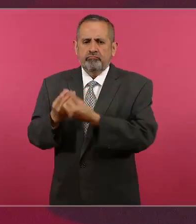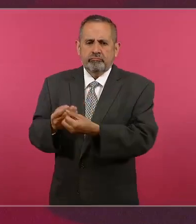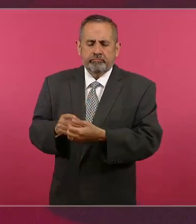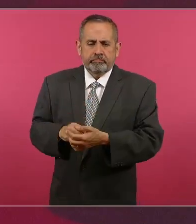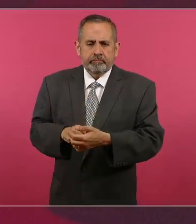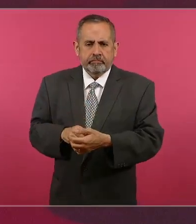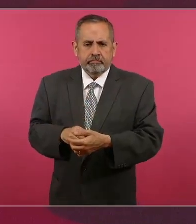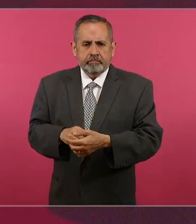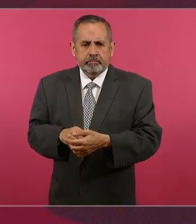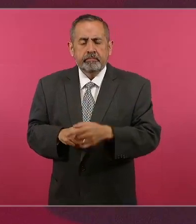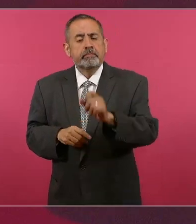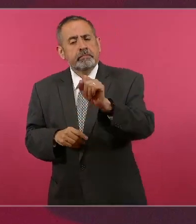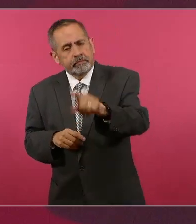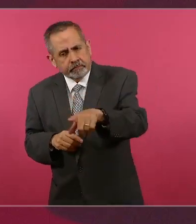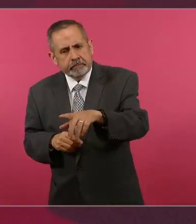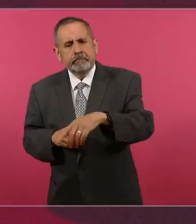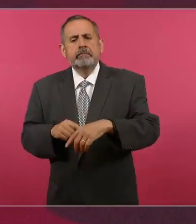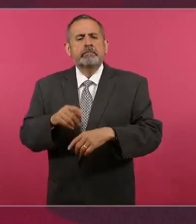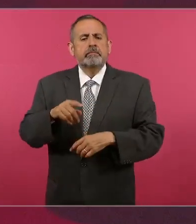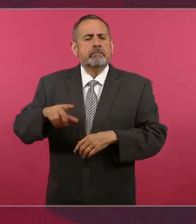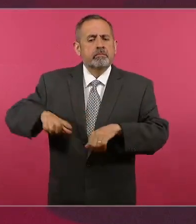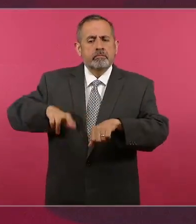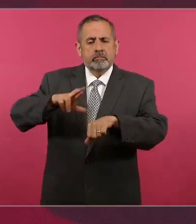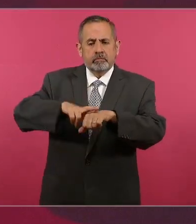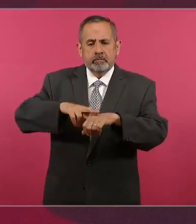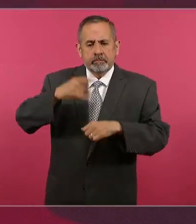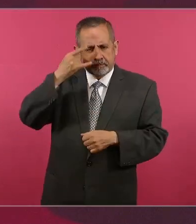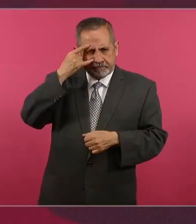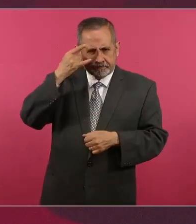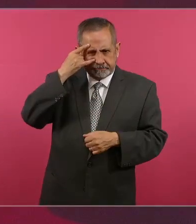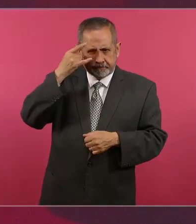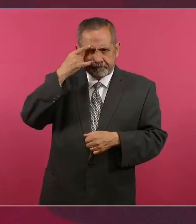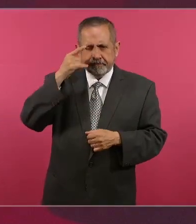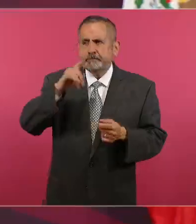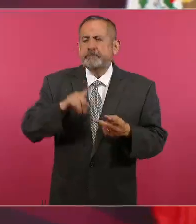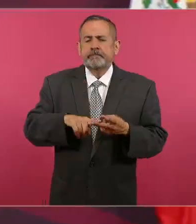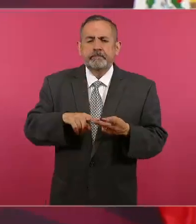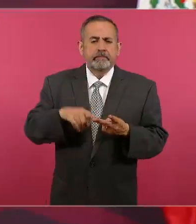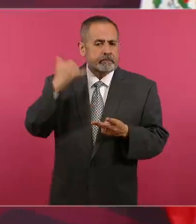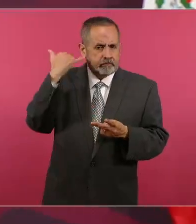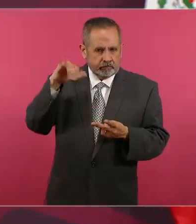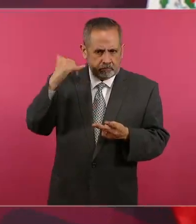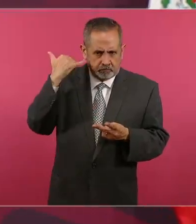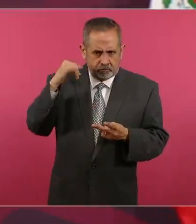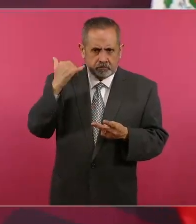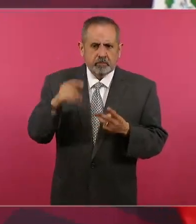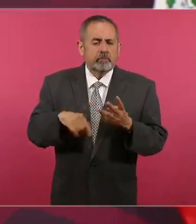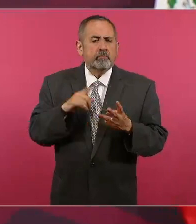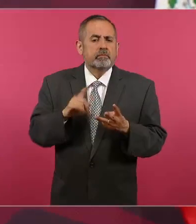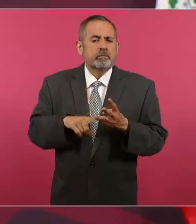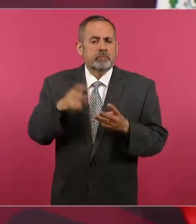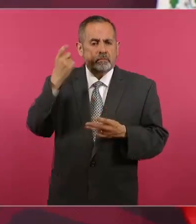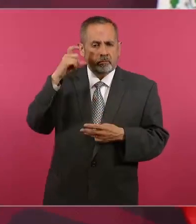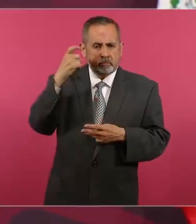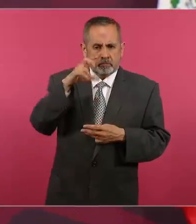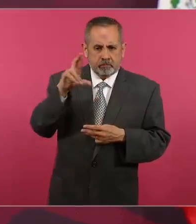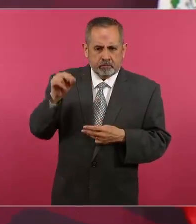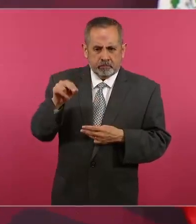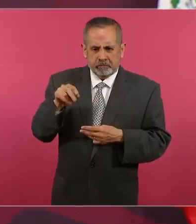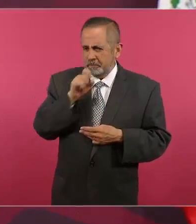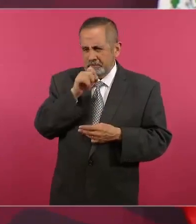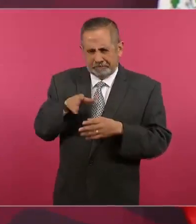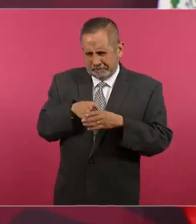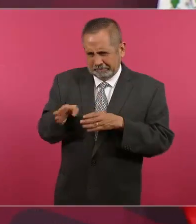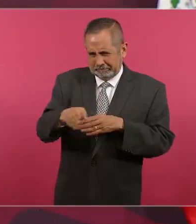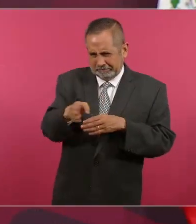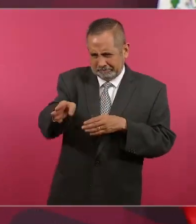también los gobernadores de Campeche, de Yucatán y de Quintana Roo, donde vamos a hacer